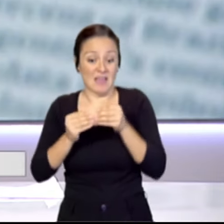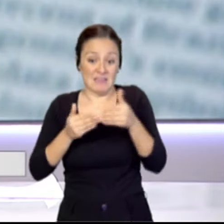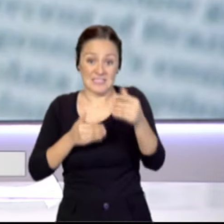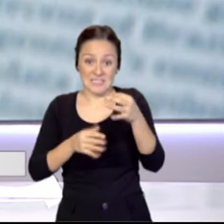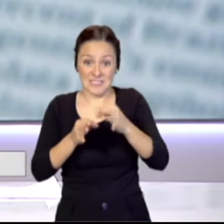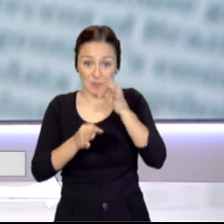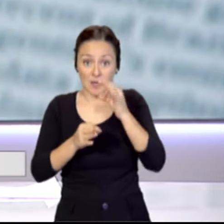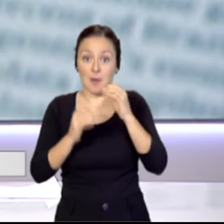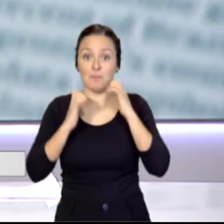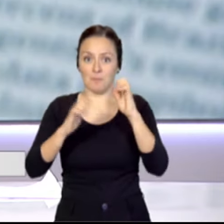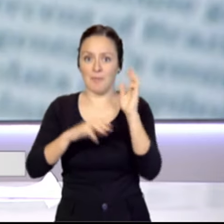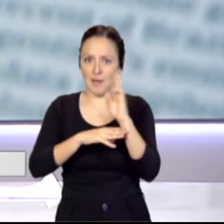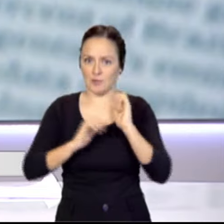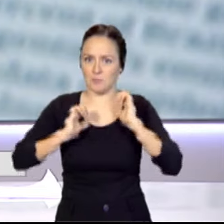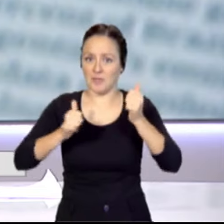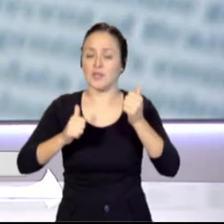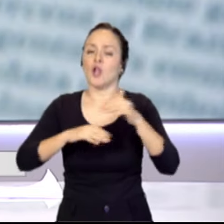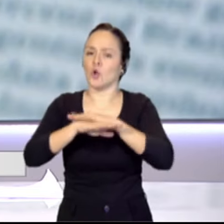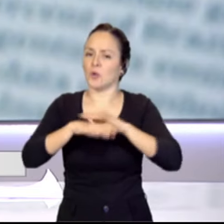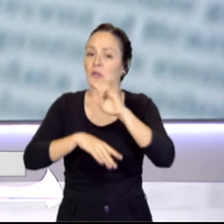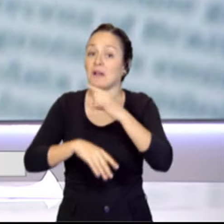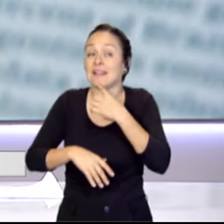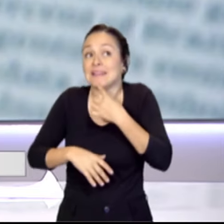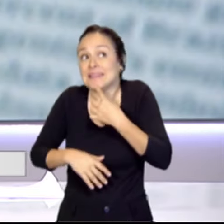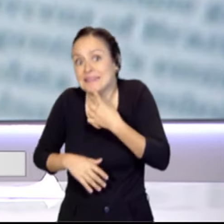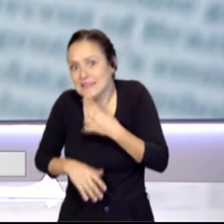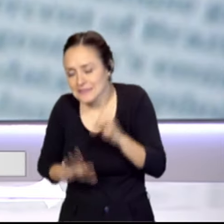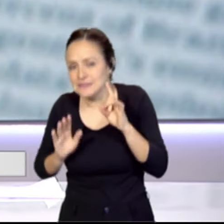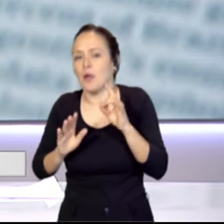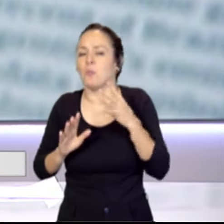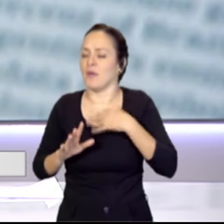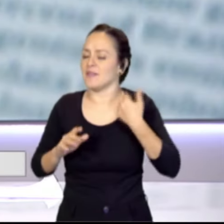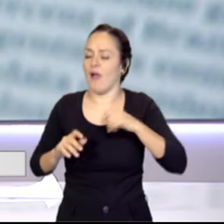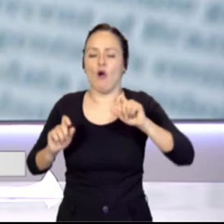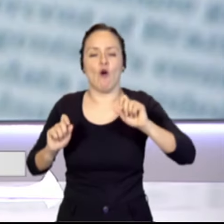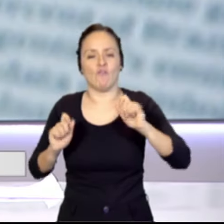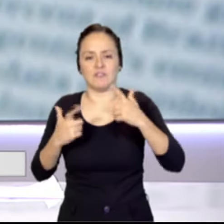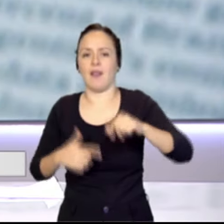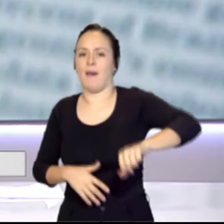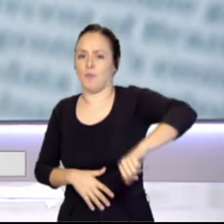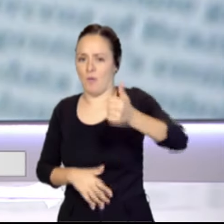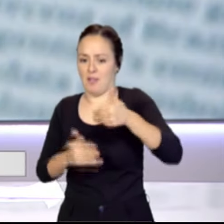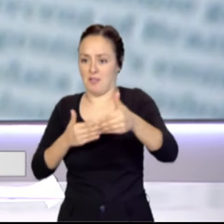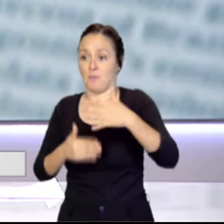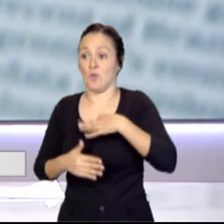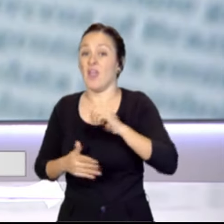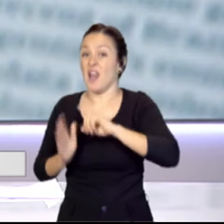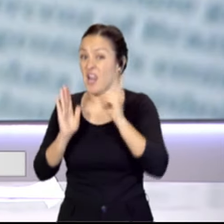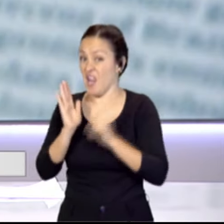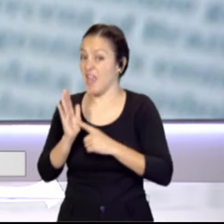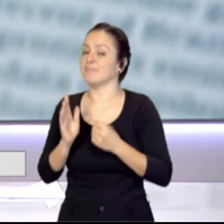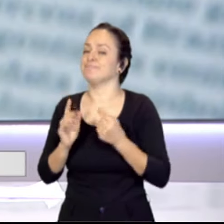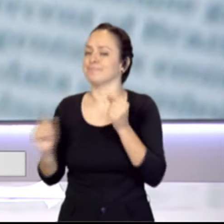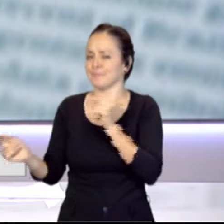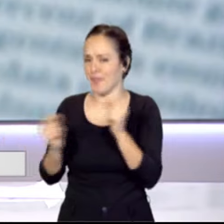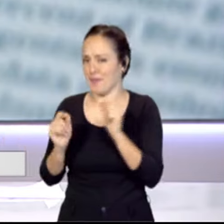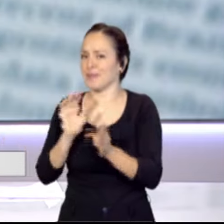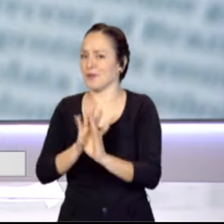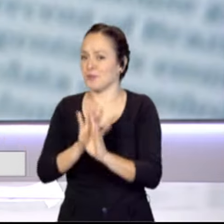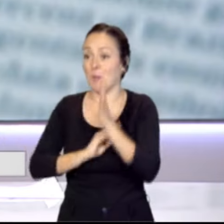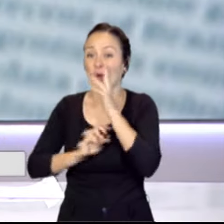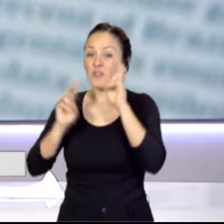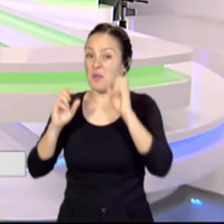coner el gobierno de Canarias podría estar definitivamente aprobada una ley que también ha generado mucho debate por todo lo que implica el alquiler